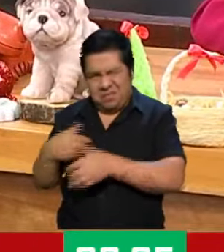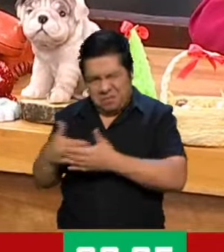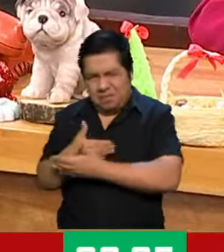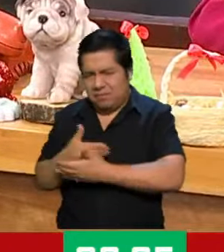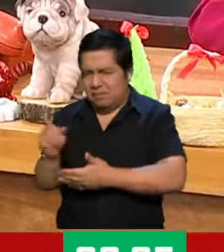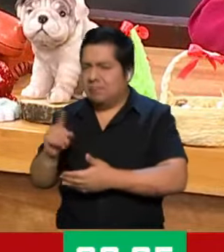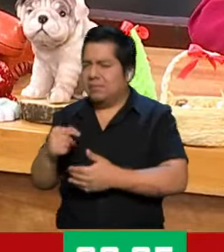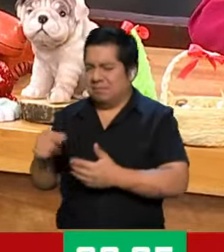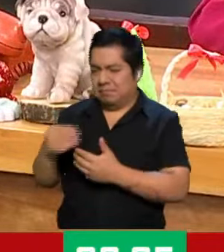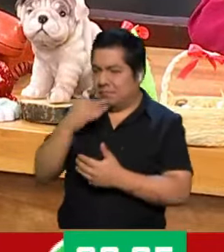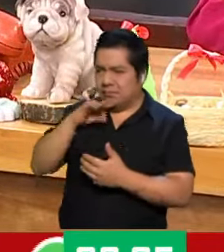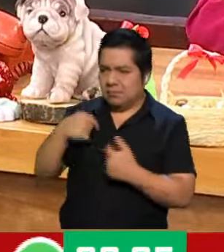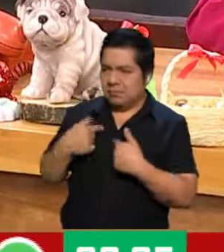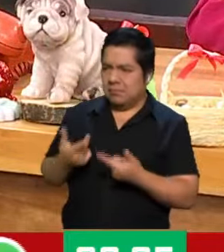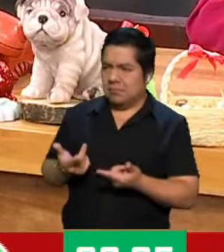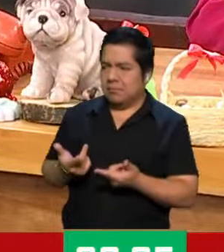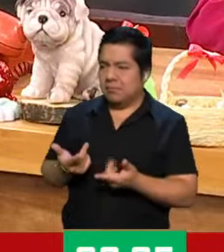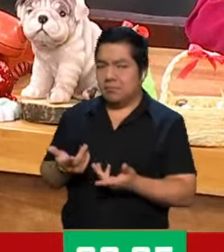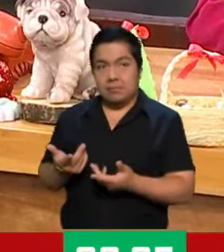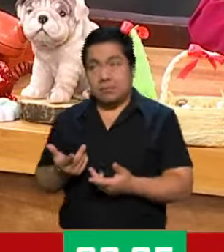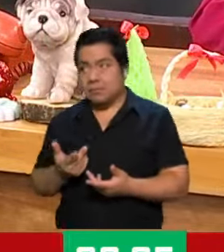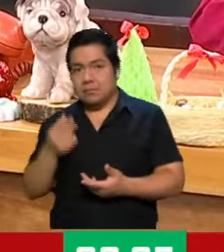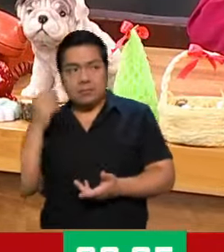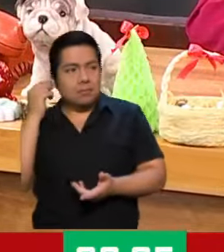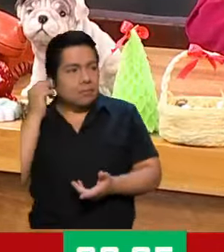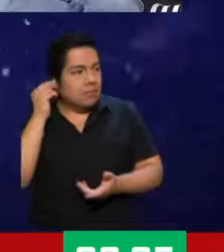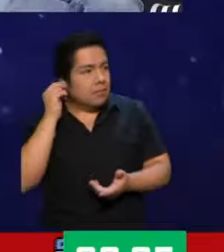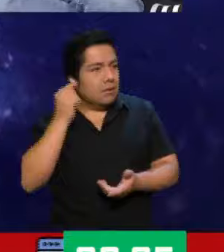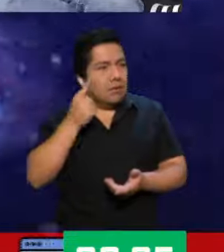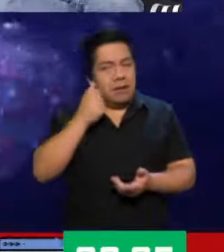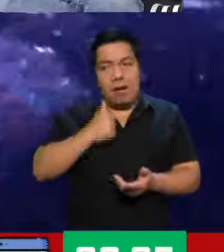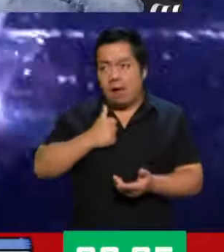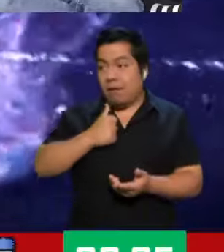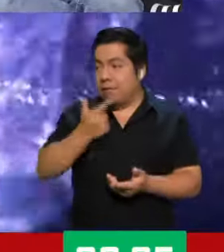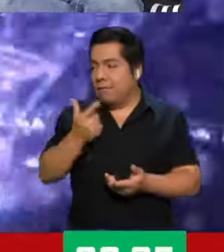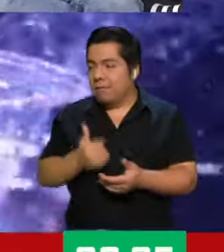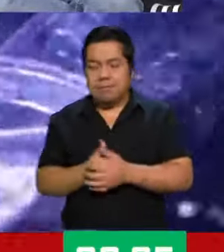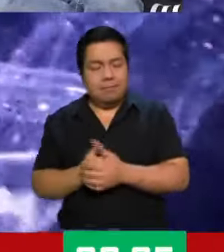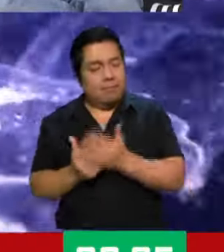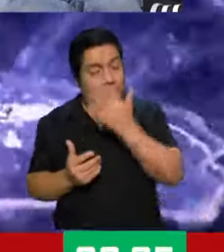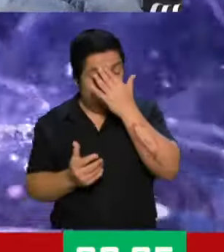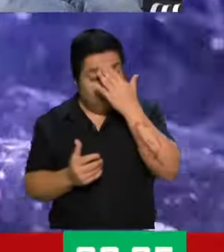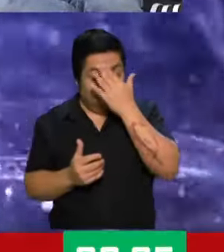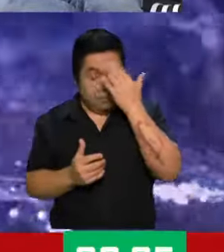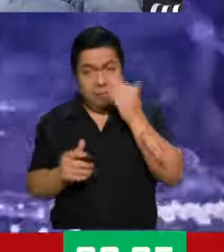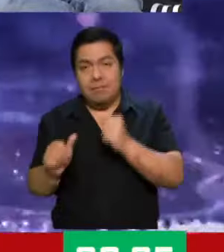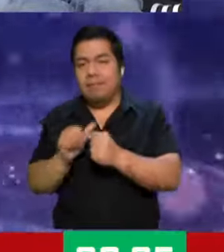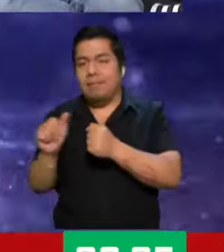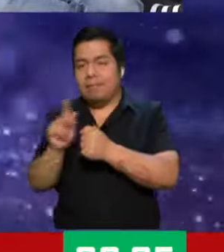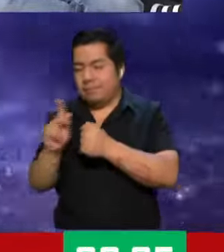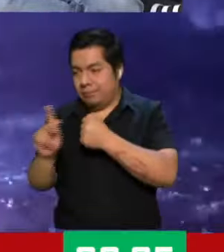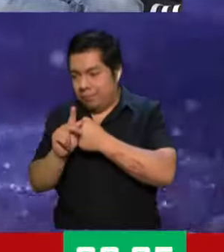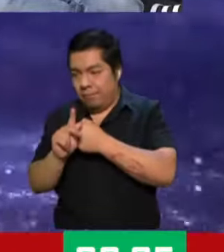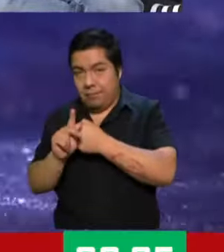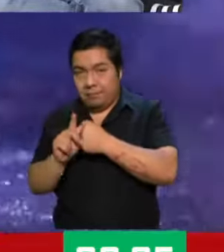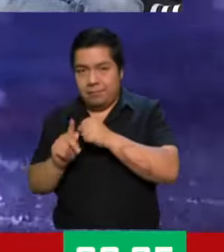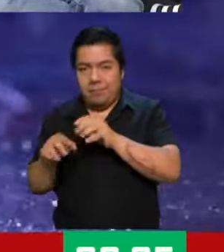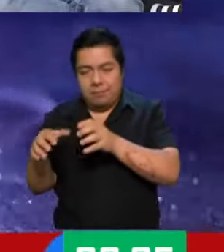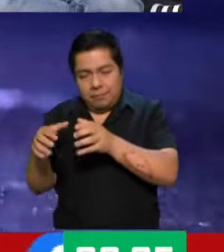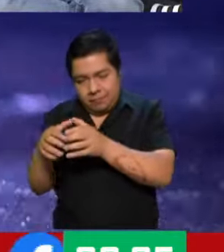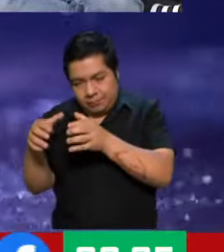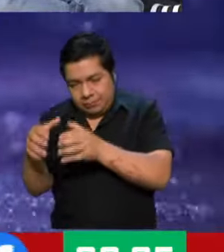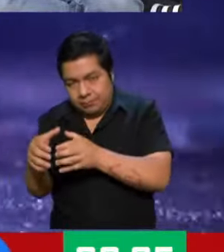no me insultes. Ok, adelante. Mutas como el canadiense este güey. Sí, exacto. Mira, y hay otros países quienes somos